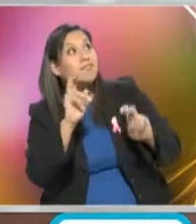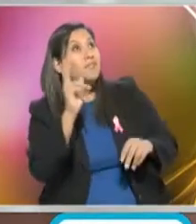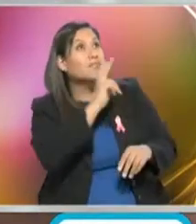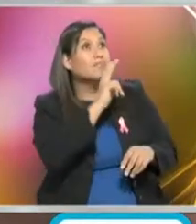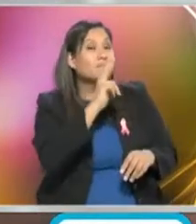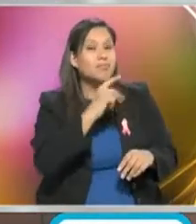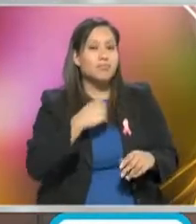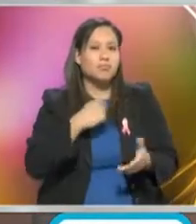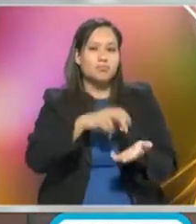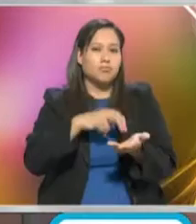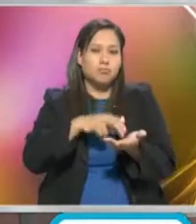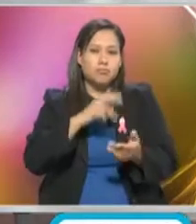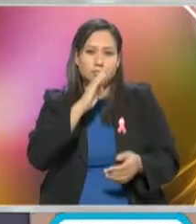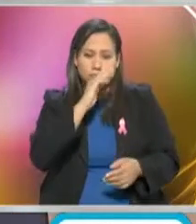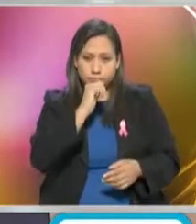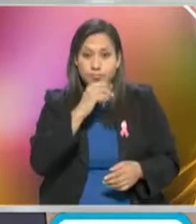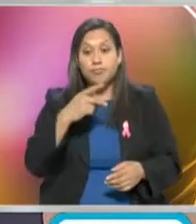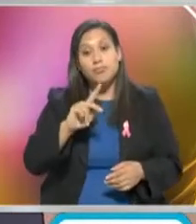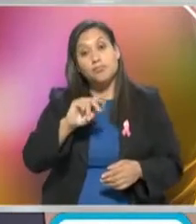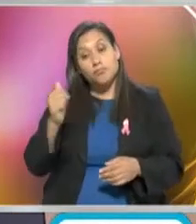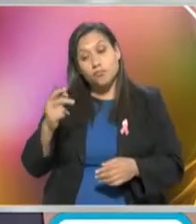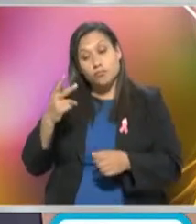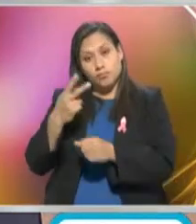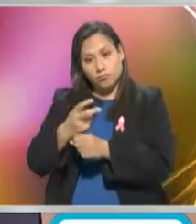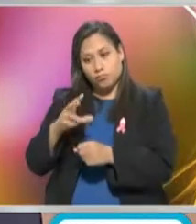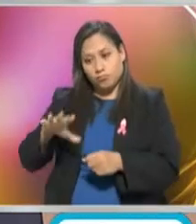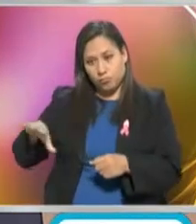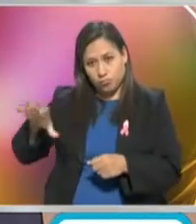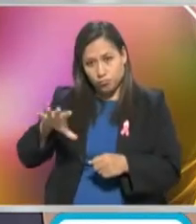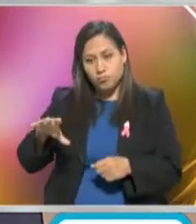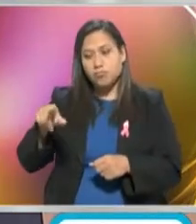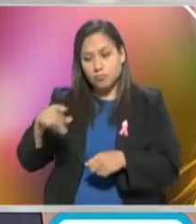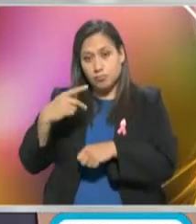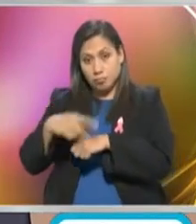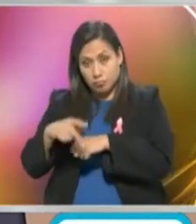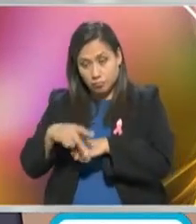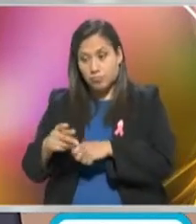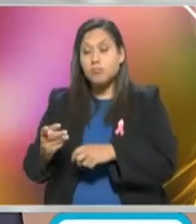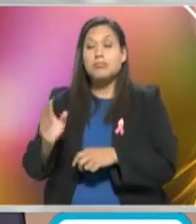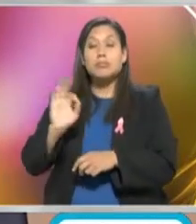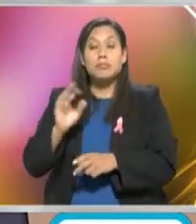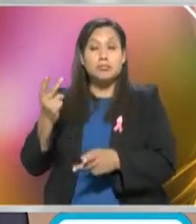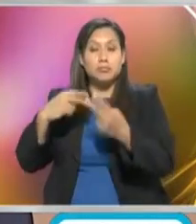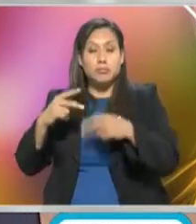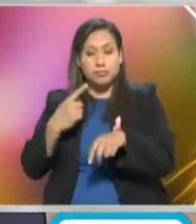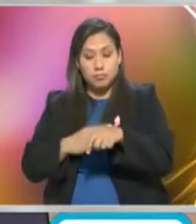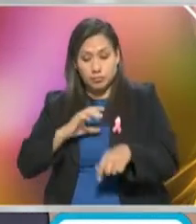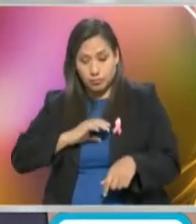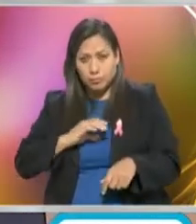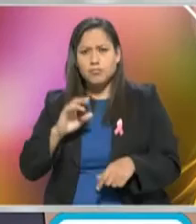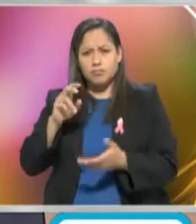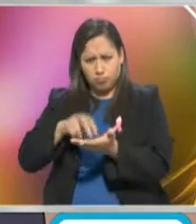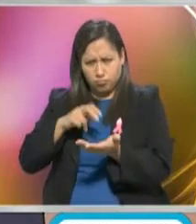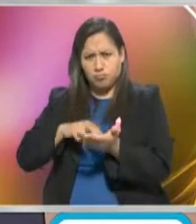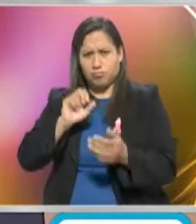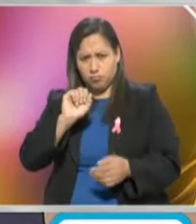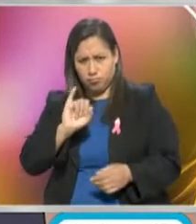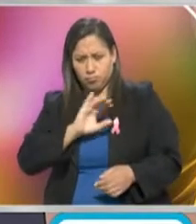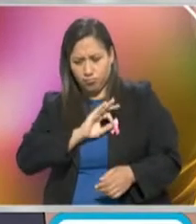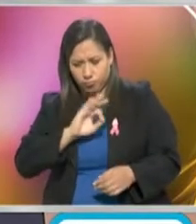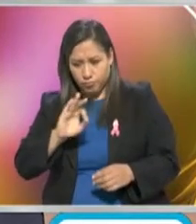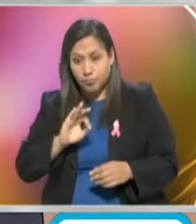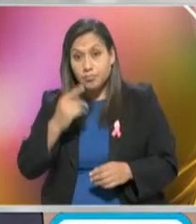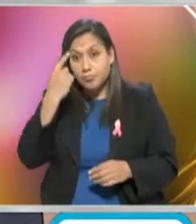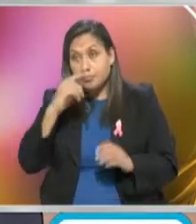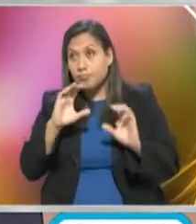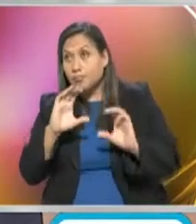puedo modificar. Pero hay un segundo grupo que son factores de riesgo que sí puedo modificar y que creo que para fines